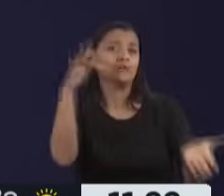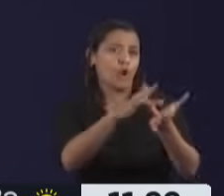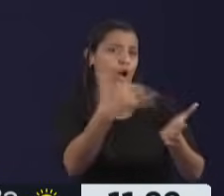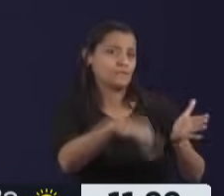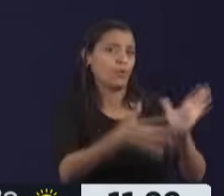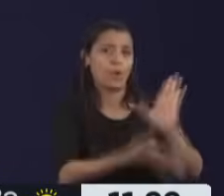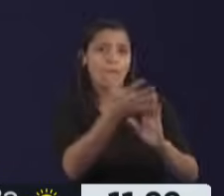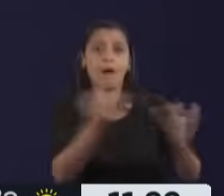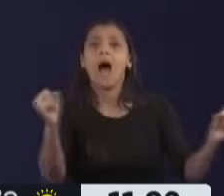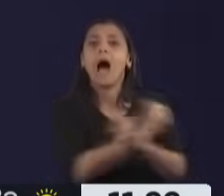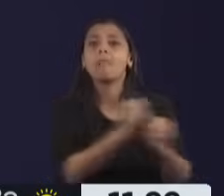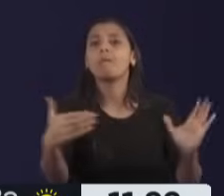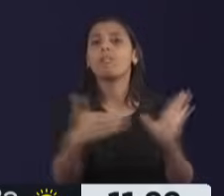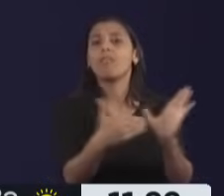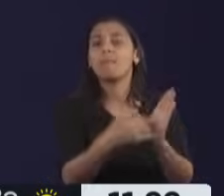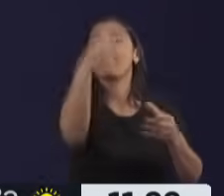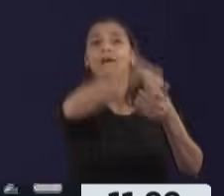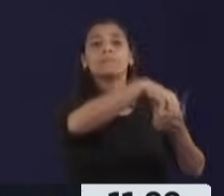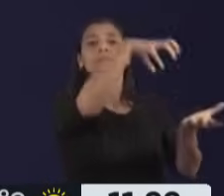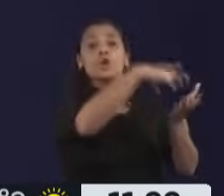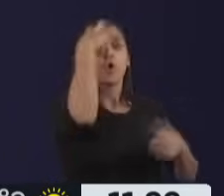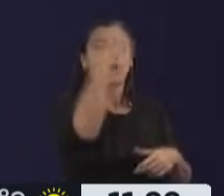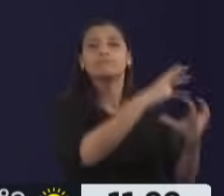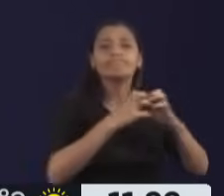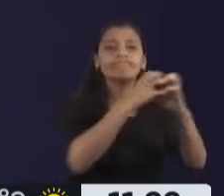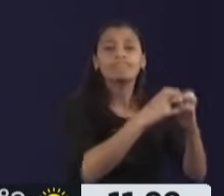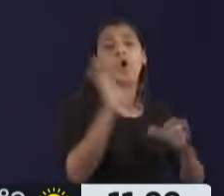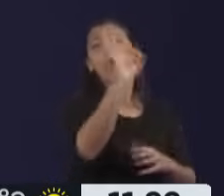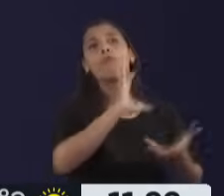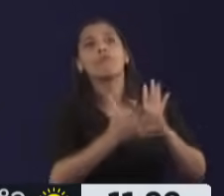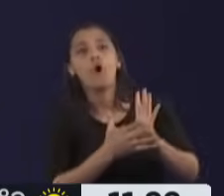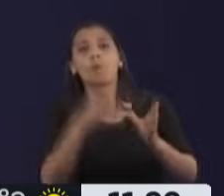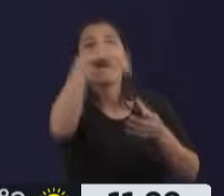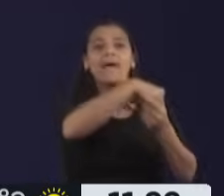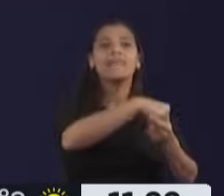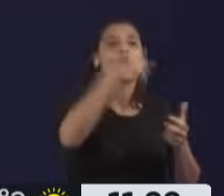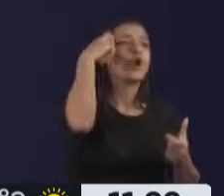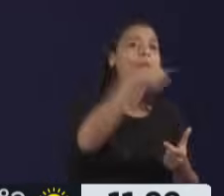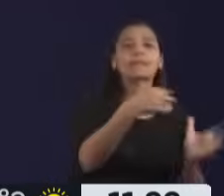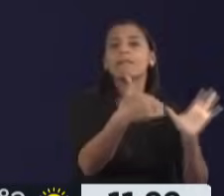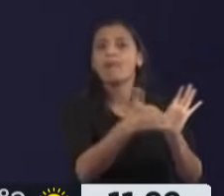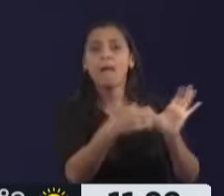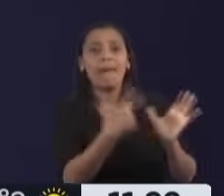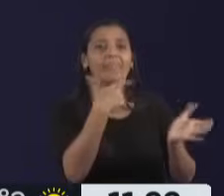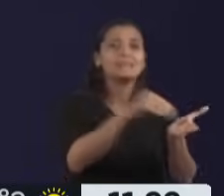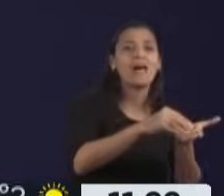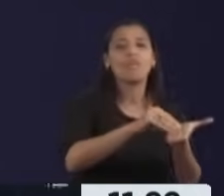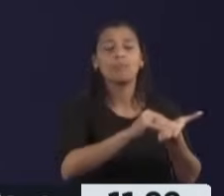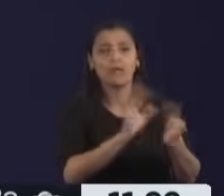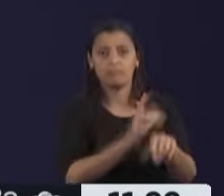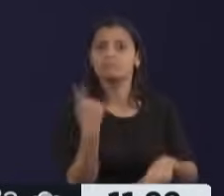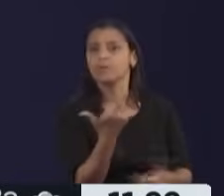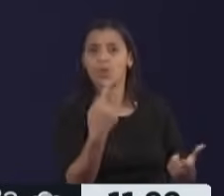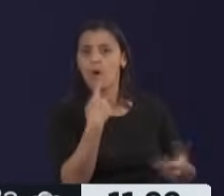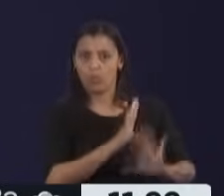cuando los tiempos los modos legislativos así lo permitan, no tenemos duda